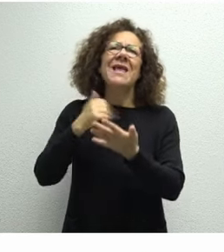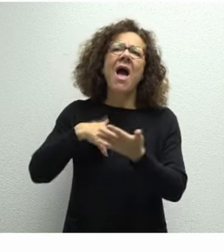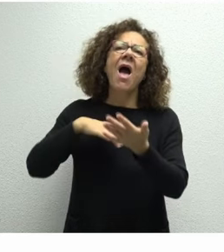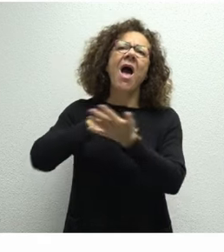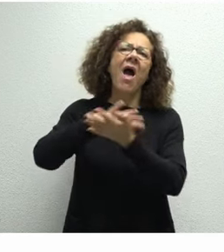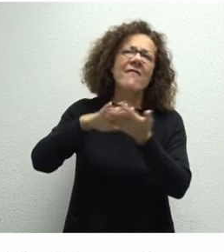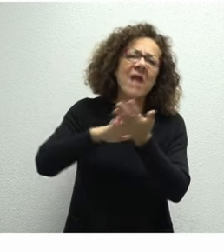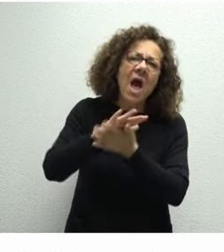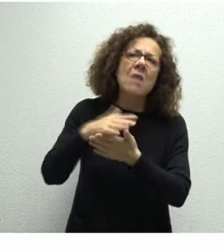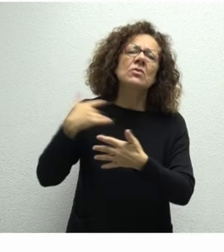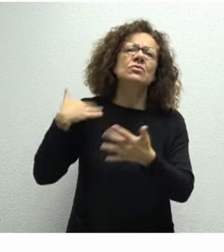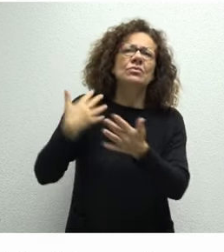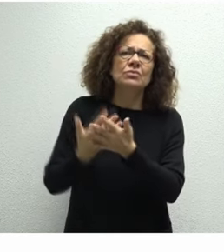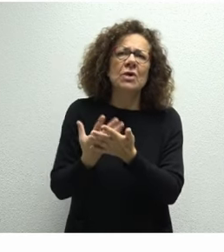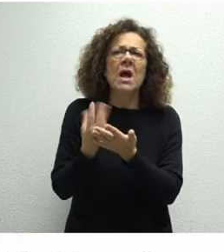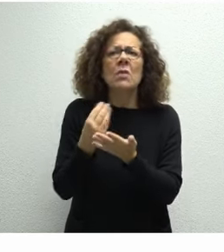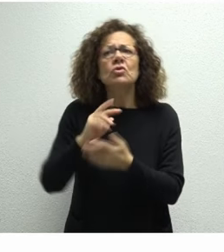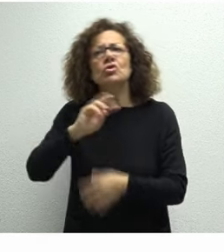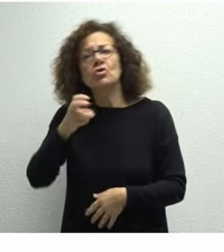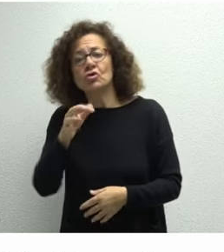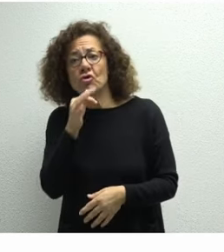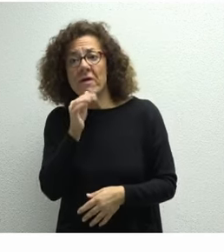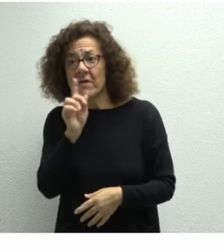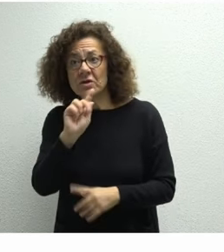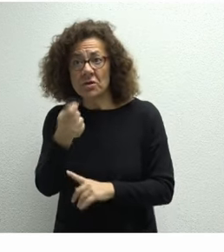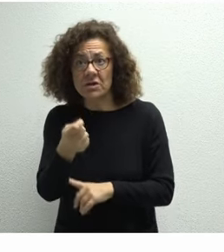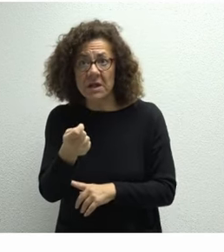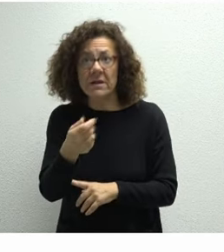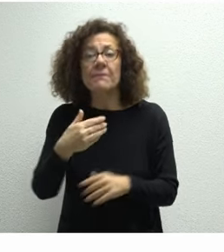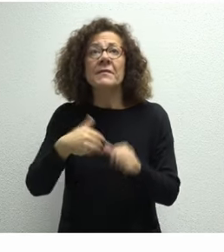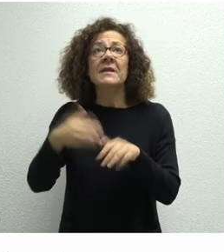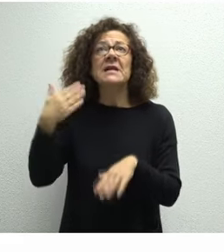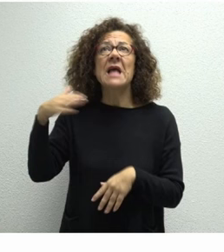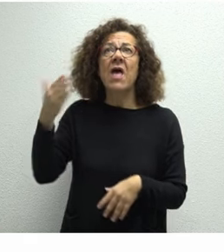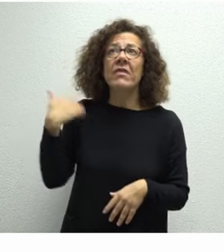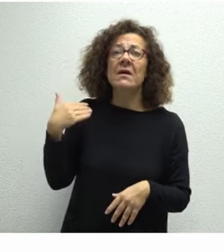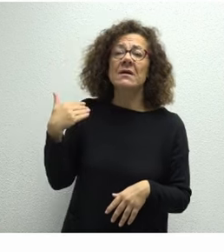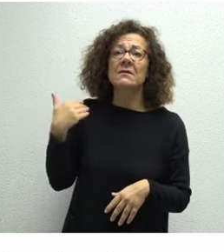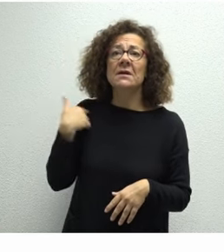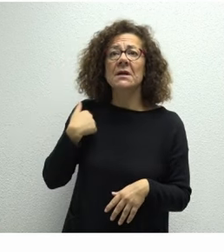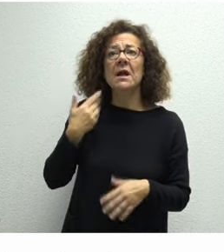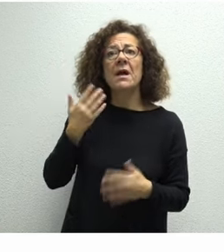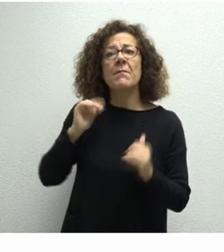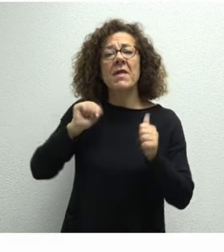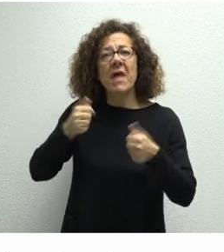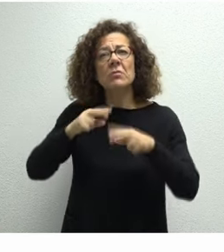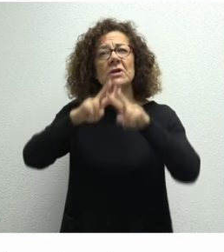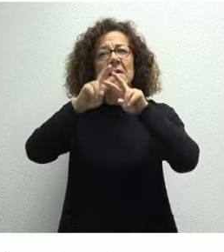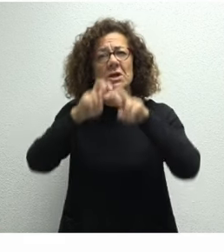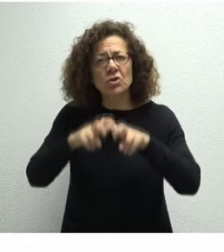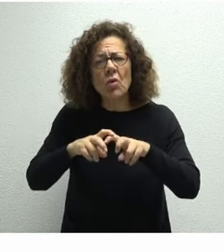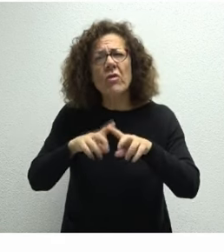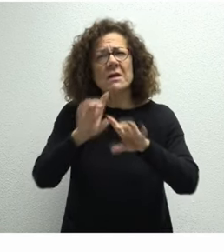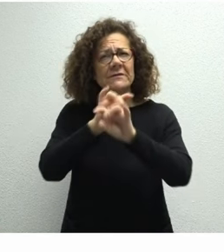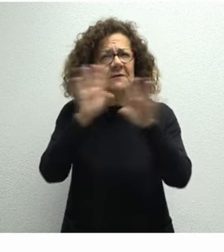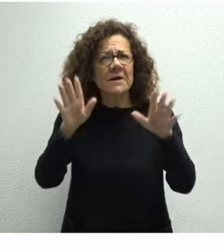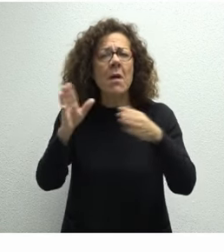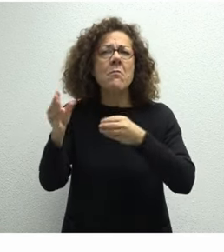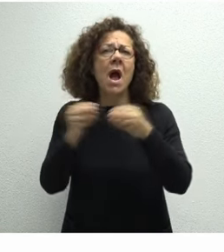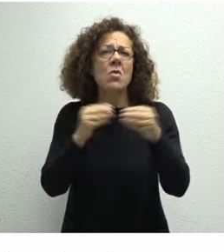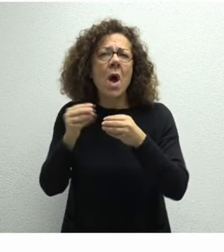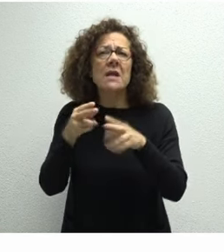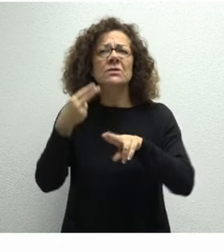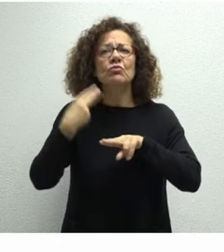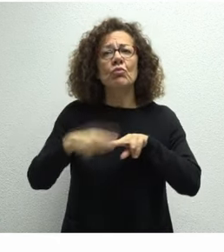algunos y muchos otros no eh desde hace tiempo y lo traducimos en estudios evidencias manuales